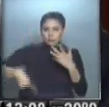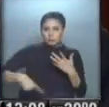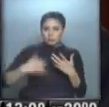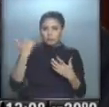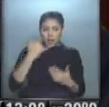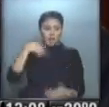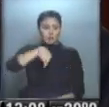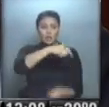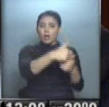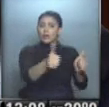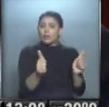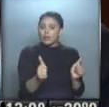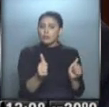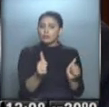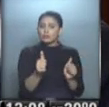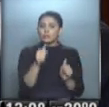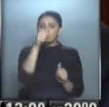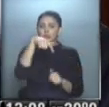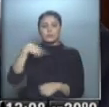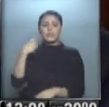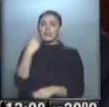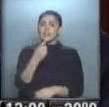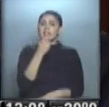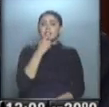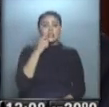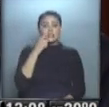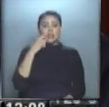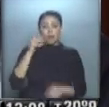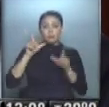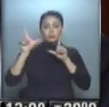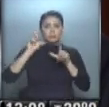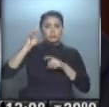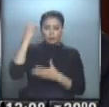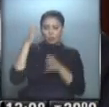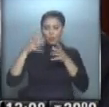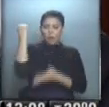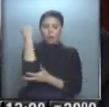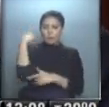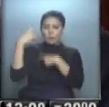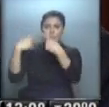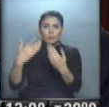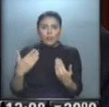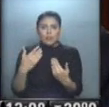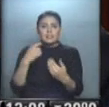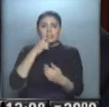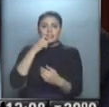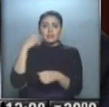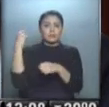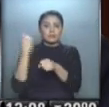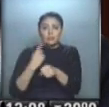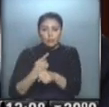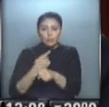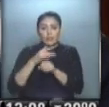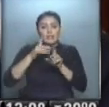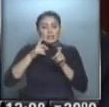esta Corte que hablan acerca de que cuando la sustentabilidad de los medios económicos se ve afectada, entonces es necesario